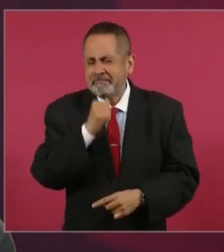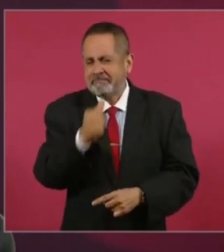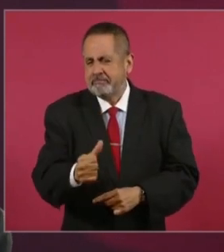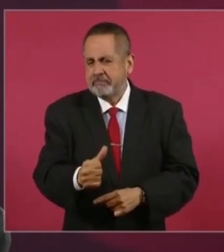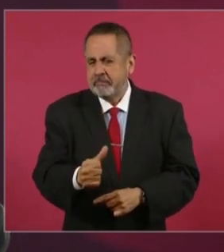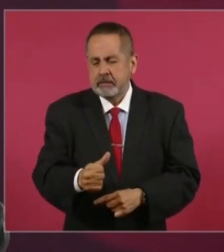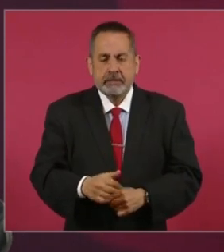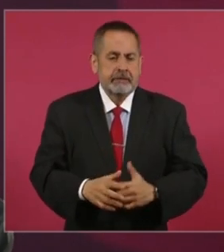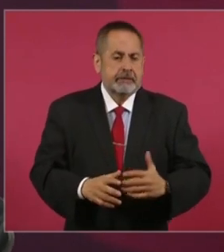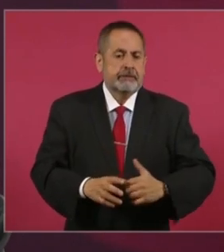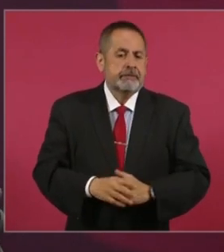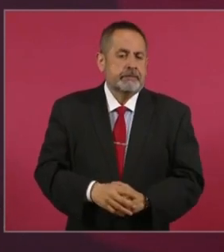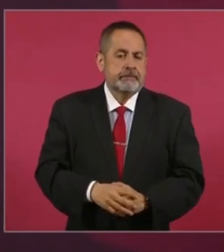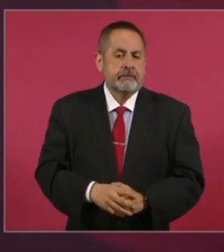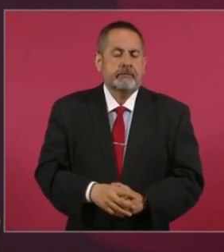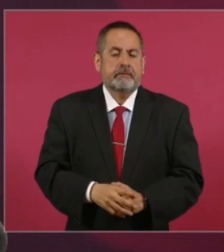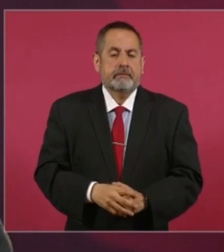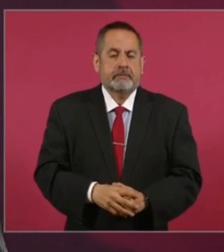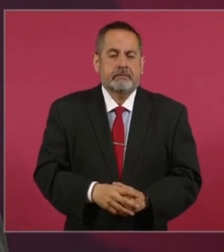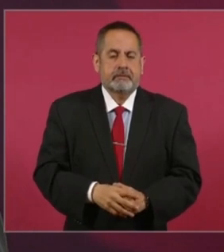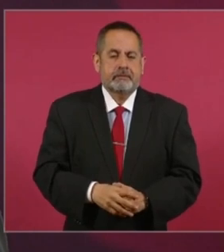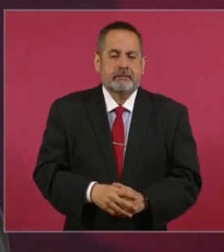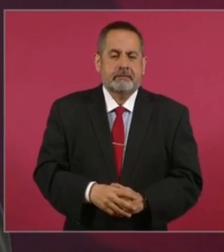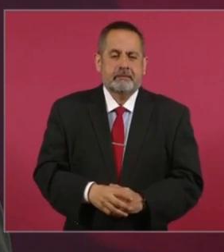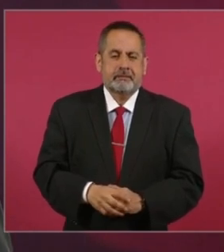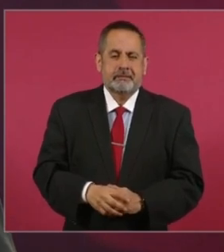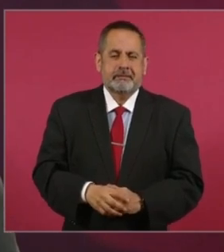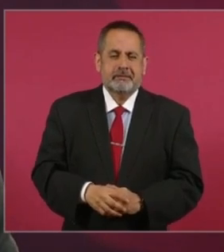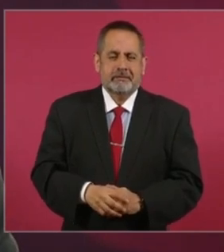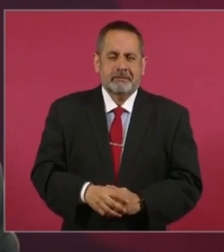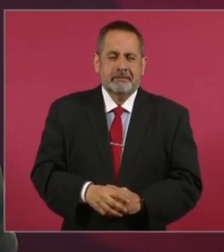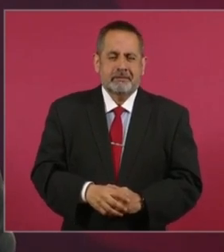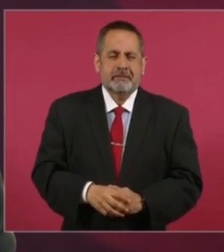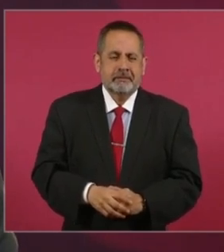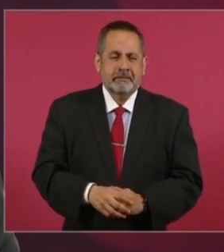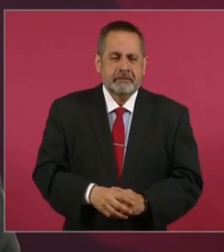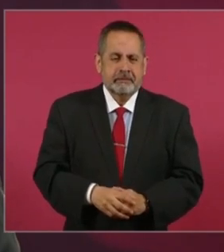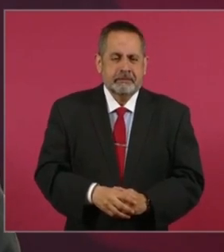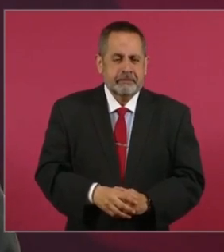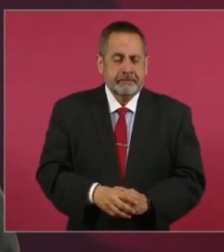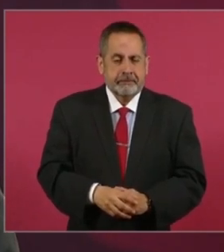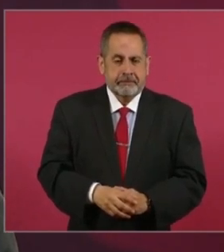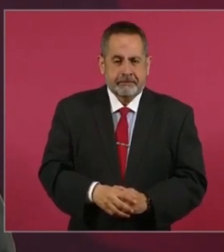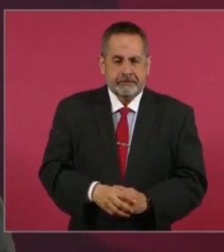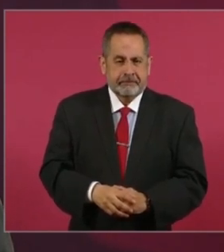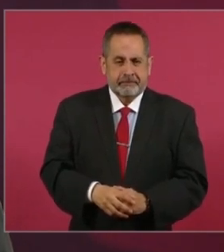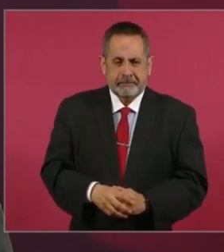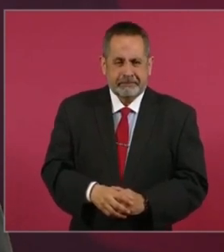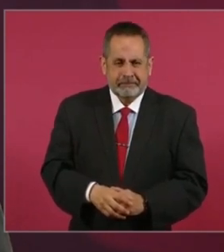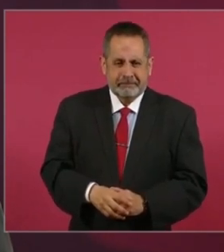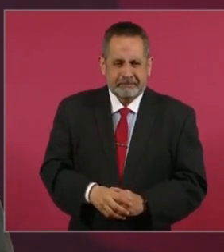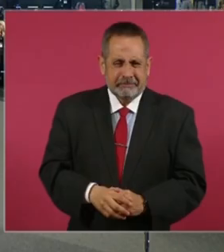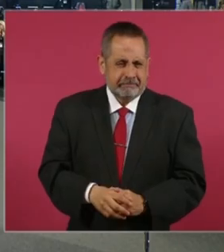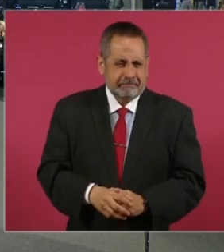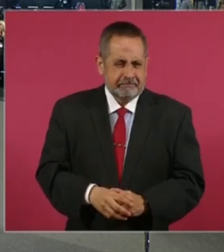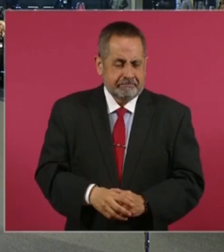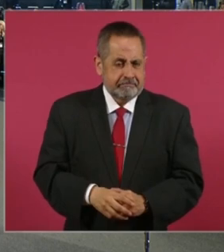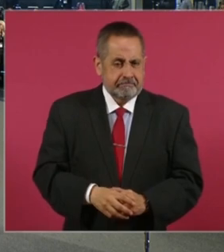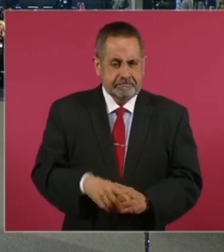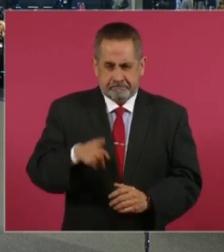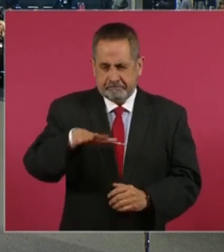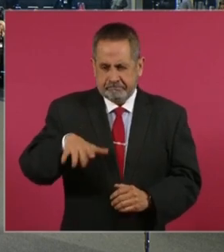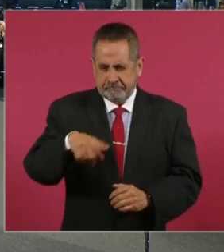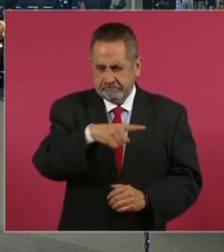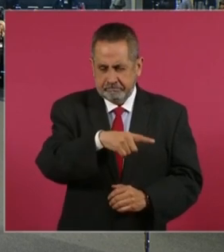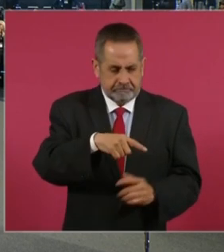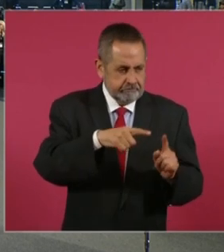Este caso es de un presunto